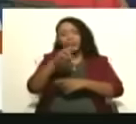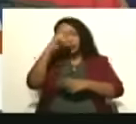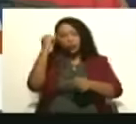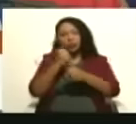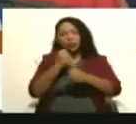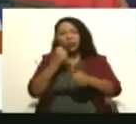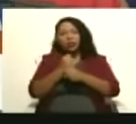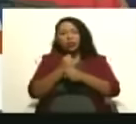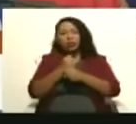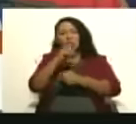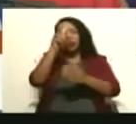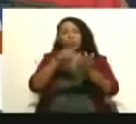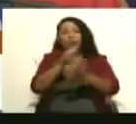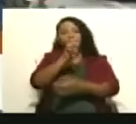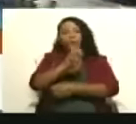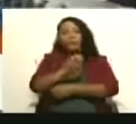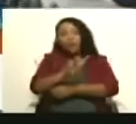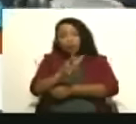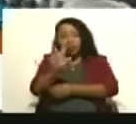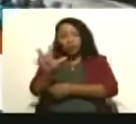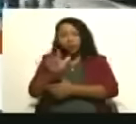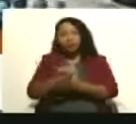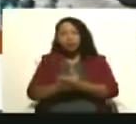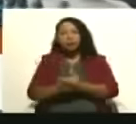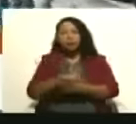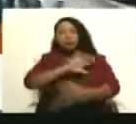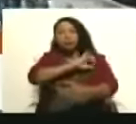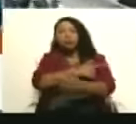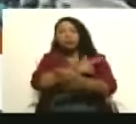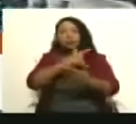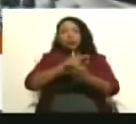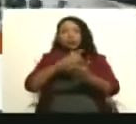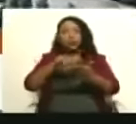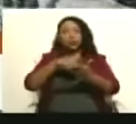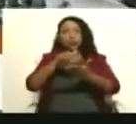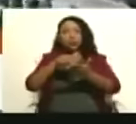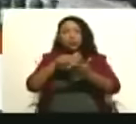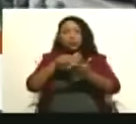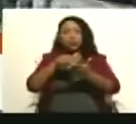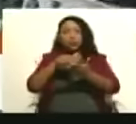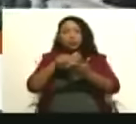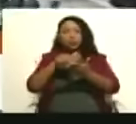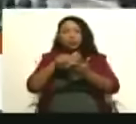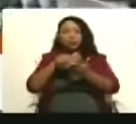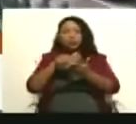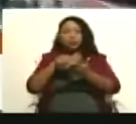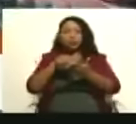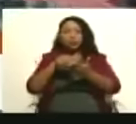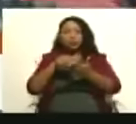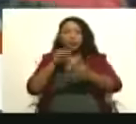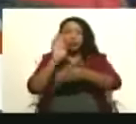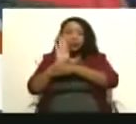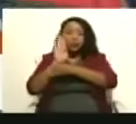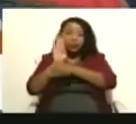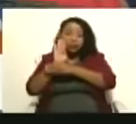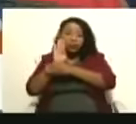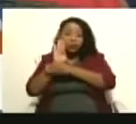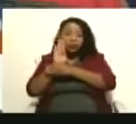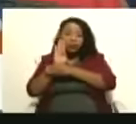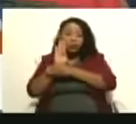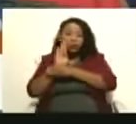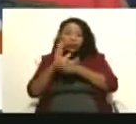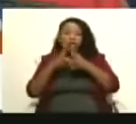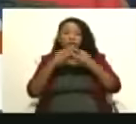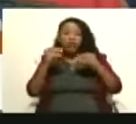Consultivo 2023. Donde la Fuerza Armada Nacional y los organismos de seguridad ciudadana garantizaremos el resguardo de la seguridad